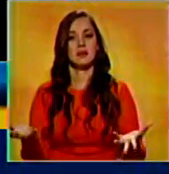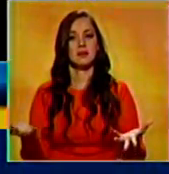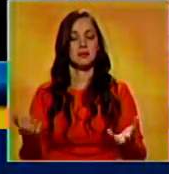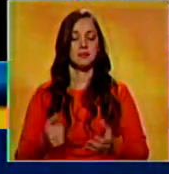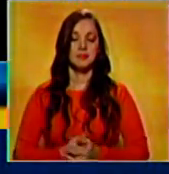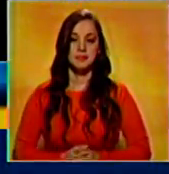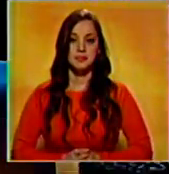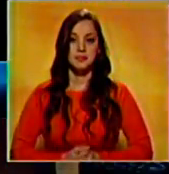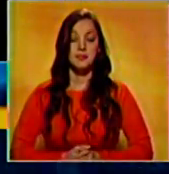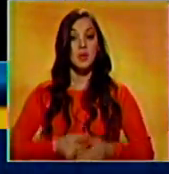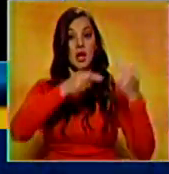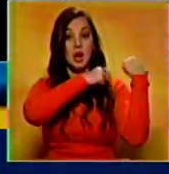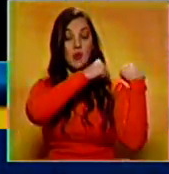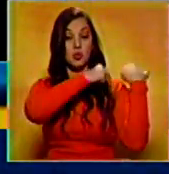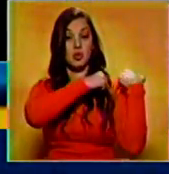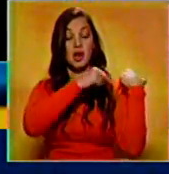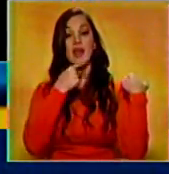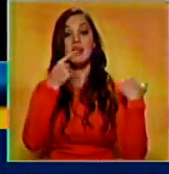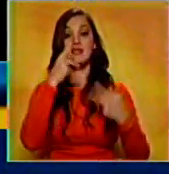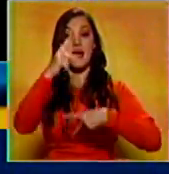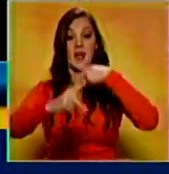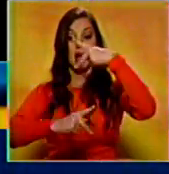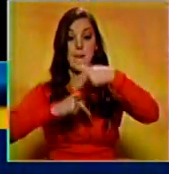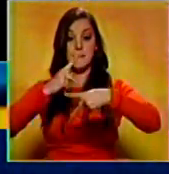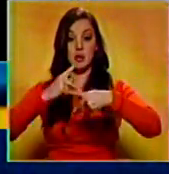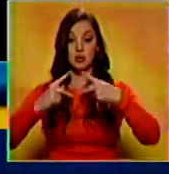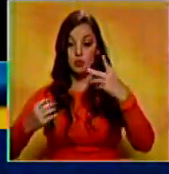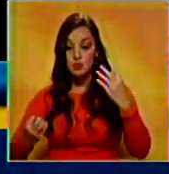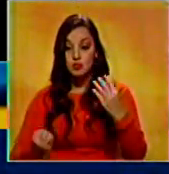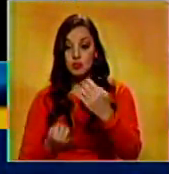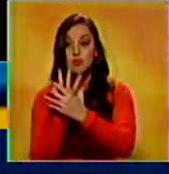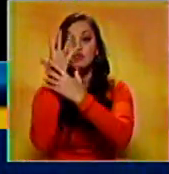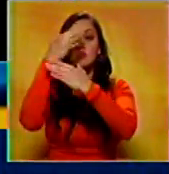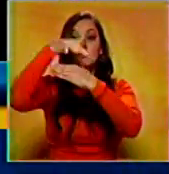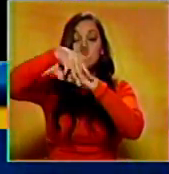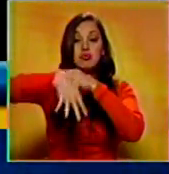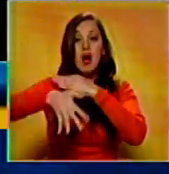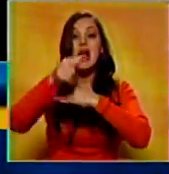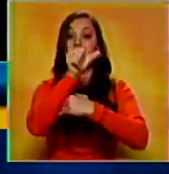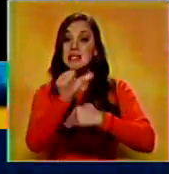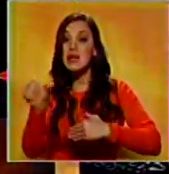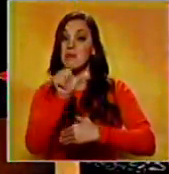Las autoridades advierten que el proceso eruptivo del volcán Calbuco puede durar semanas o meses.